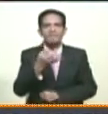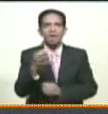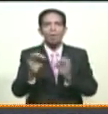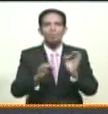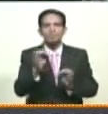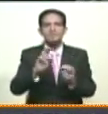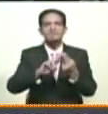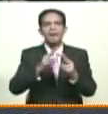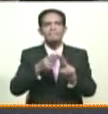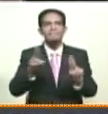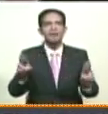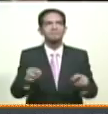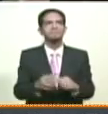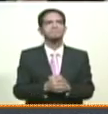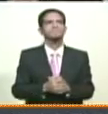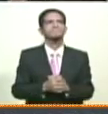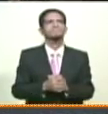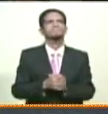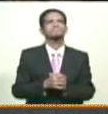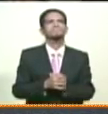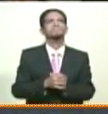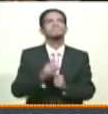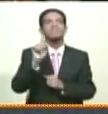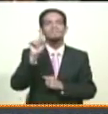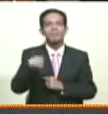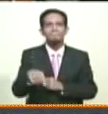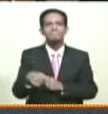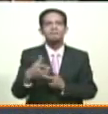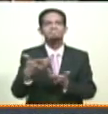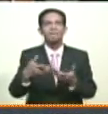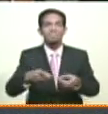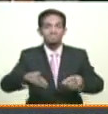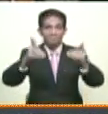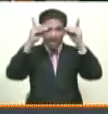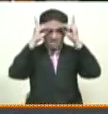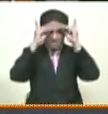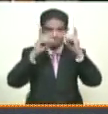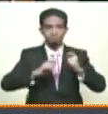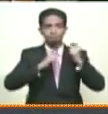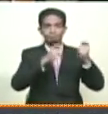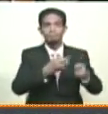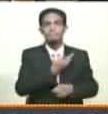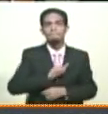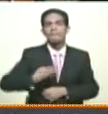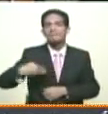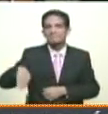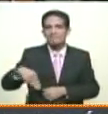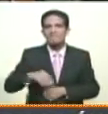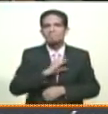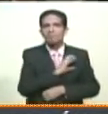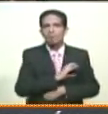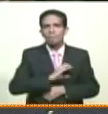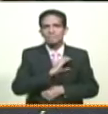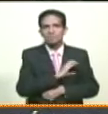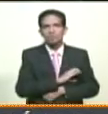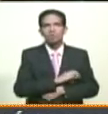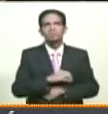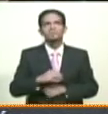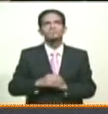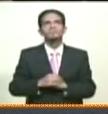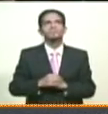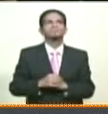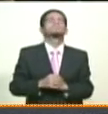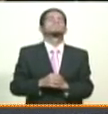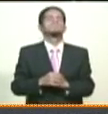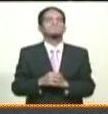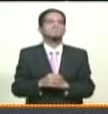representación también de Delcy Rodríguez, presidenta de esta comisión. Además se encuentra presente el fiscal general de la República, Tarek